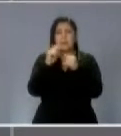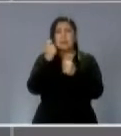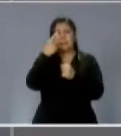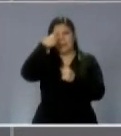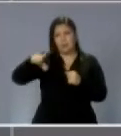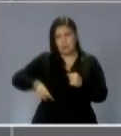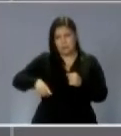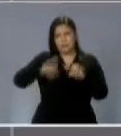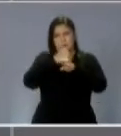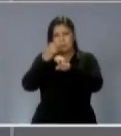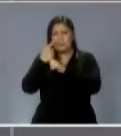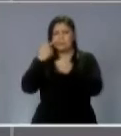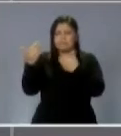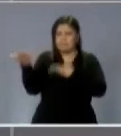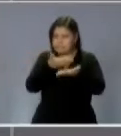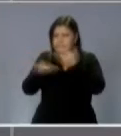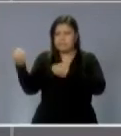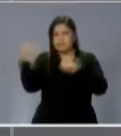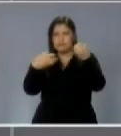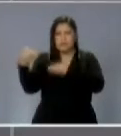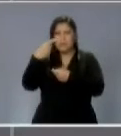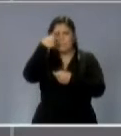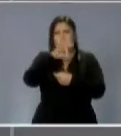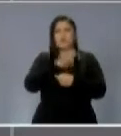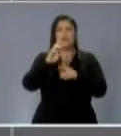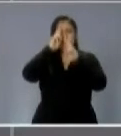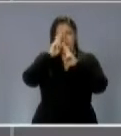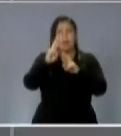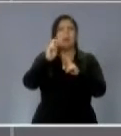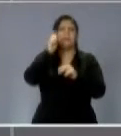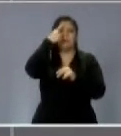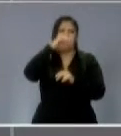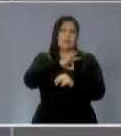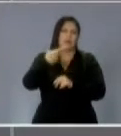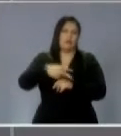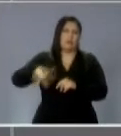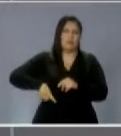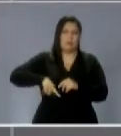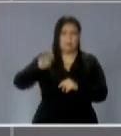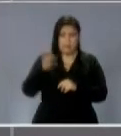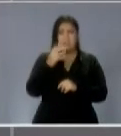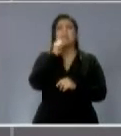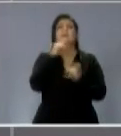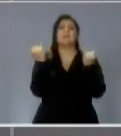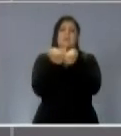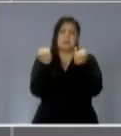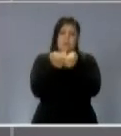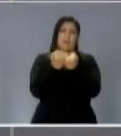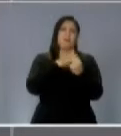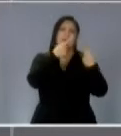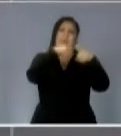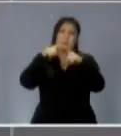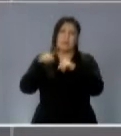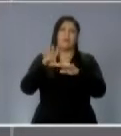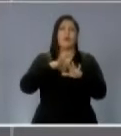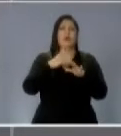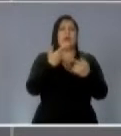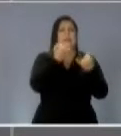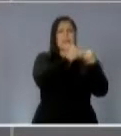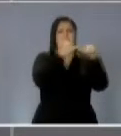y su administración aportan, de las que se valió para afirmar: a la siguiente administración le entregaremos un país